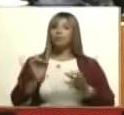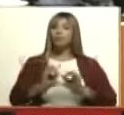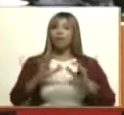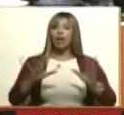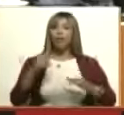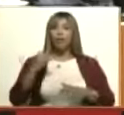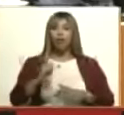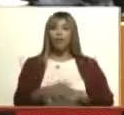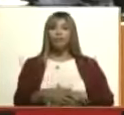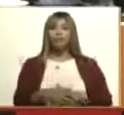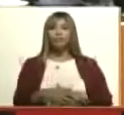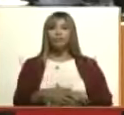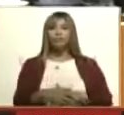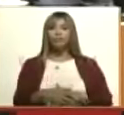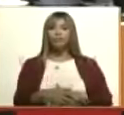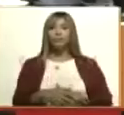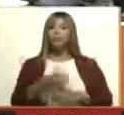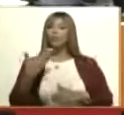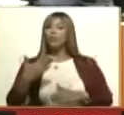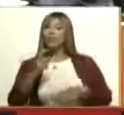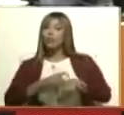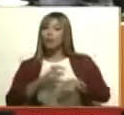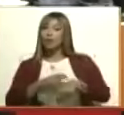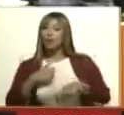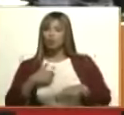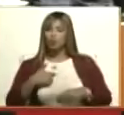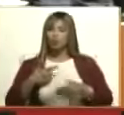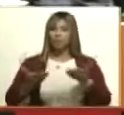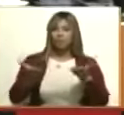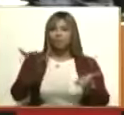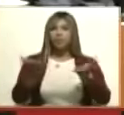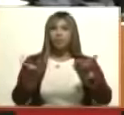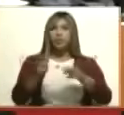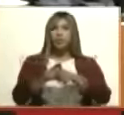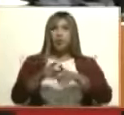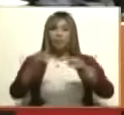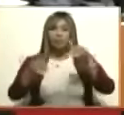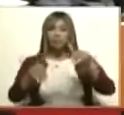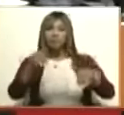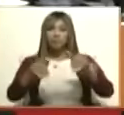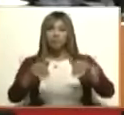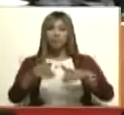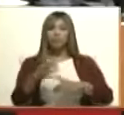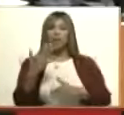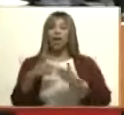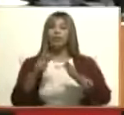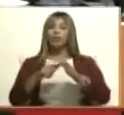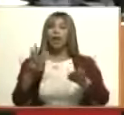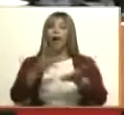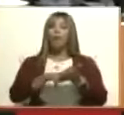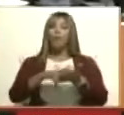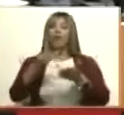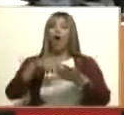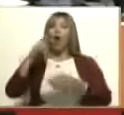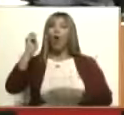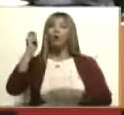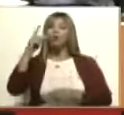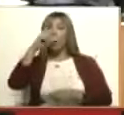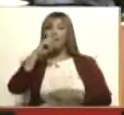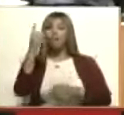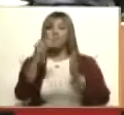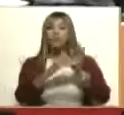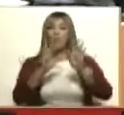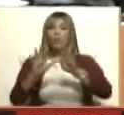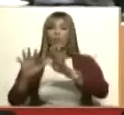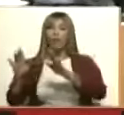hemos tenido momentos trascendentales. Yo lo comparo como cuando el referéndum para aprobar la Constitución del año